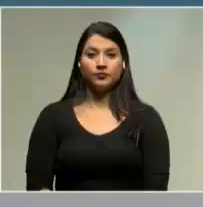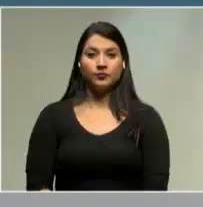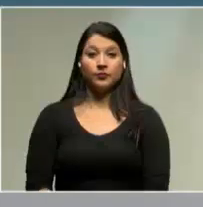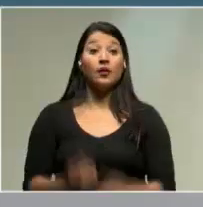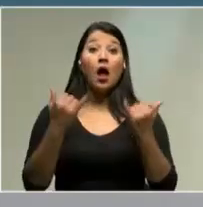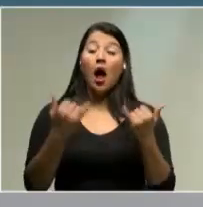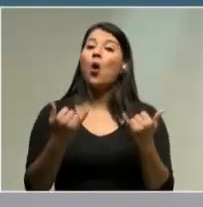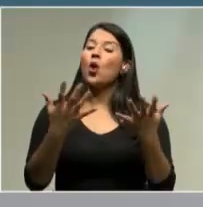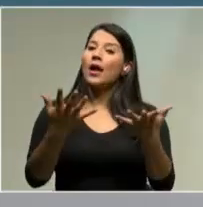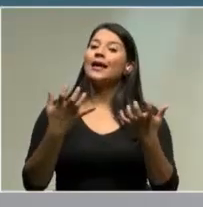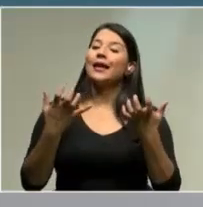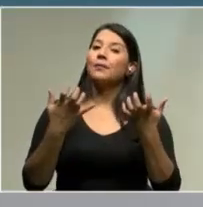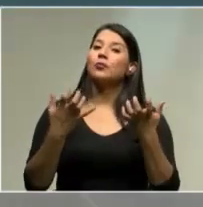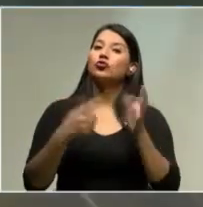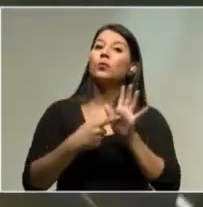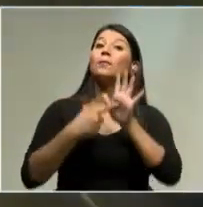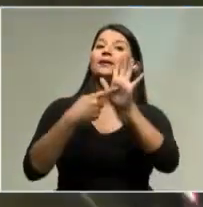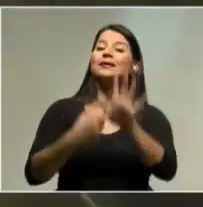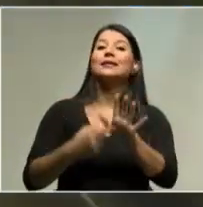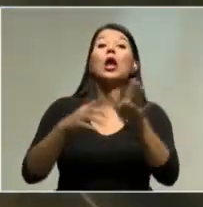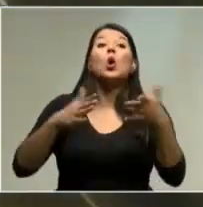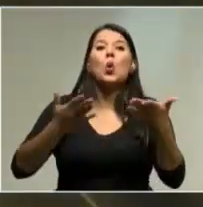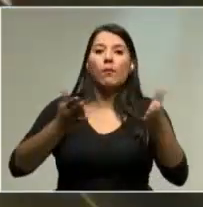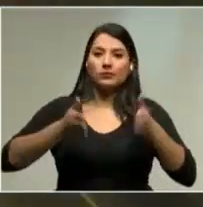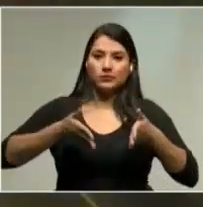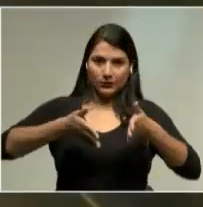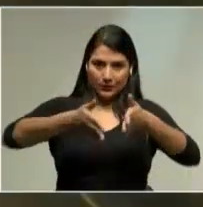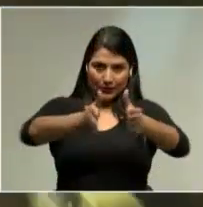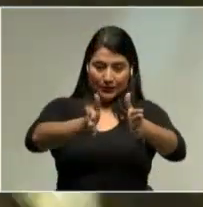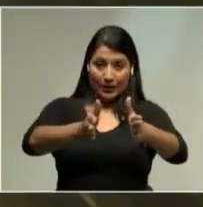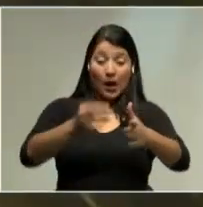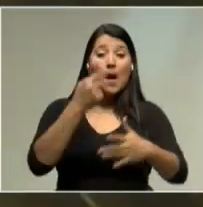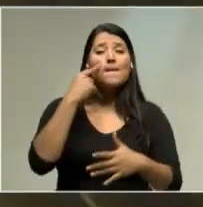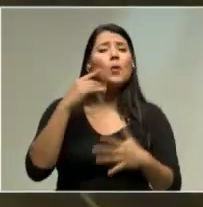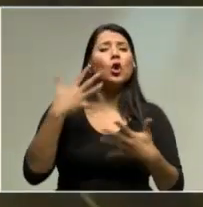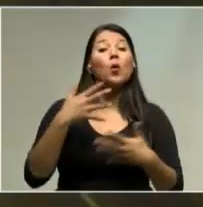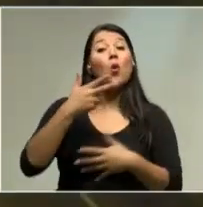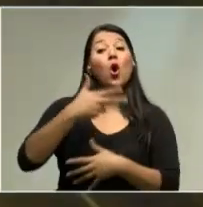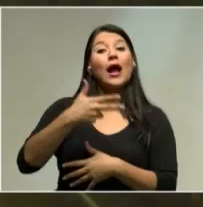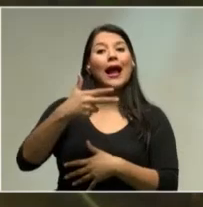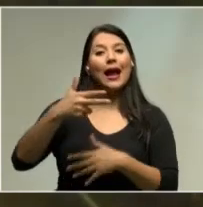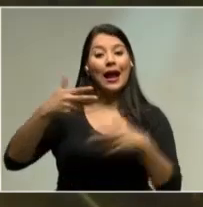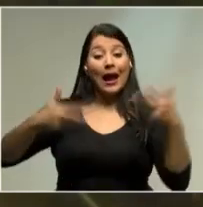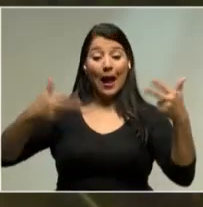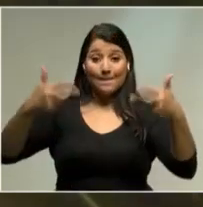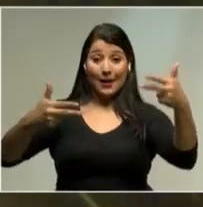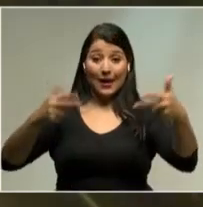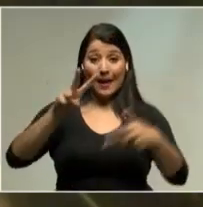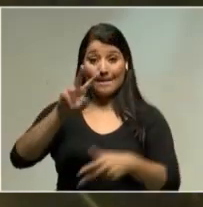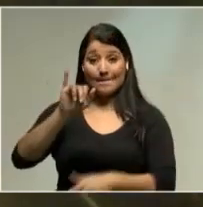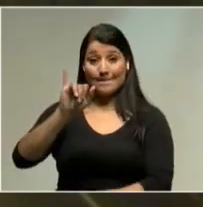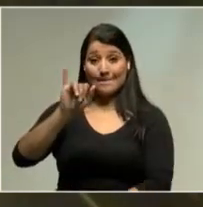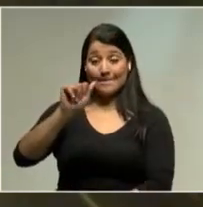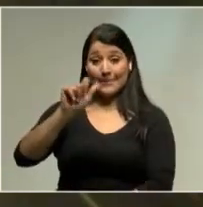De inmediato vamos a revisar el estado del tránsito a través de cámarasviales.com. La